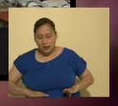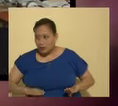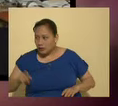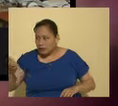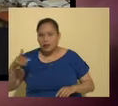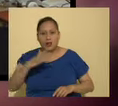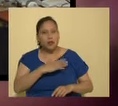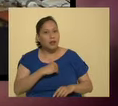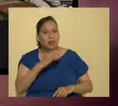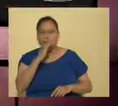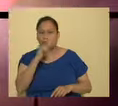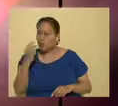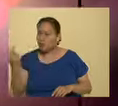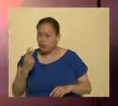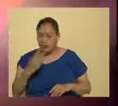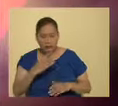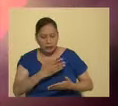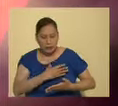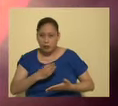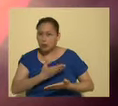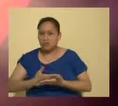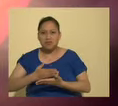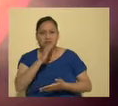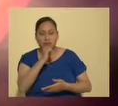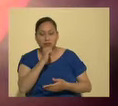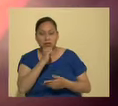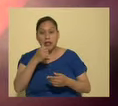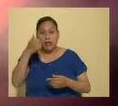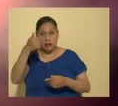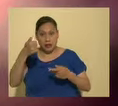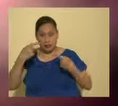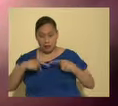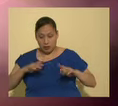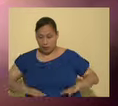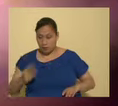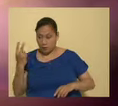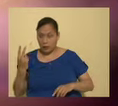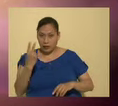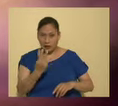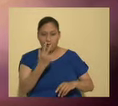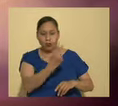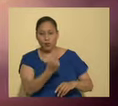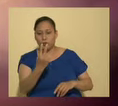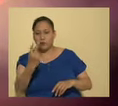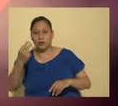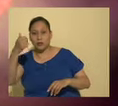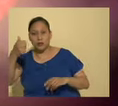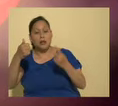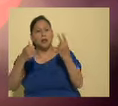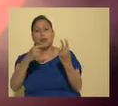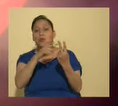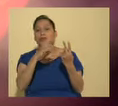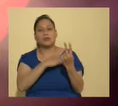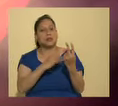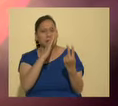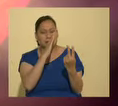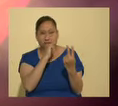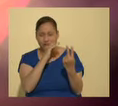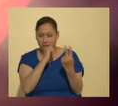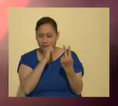de que no podremos ser padres? Una de cada seis parejas, algunos estudios reportan que tiene problemas de